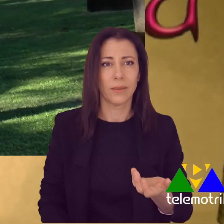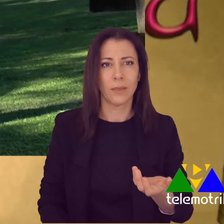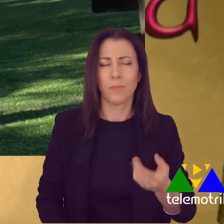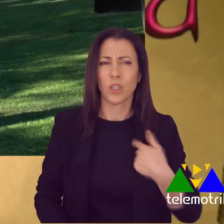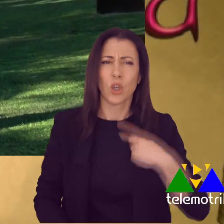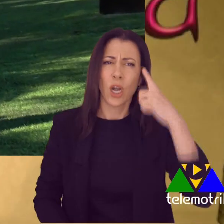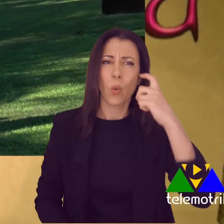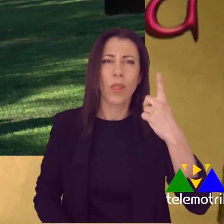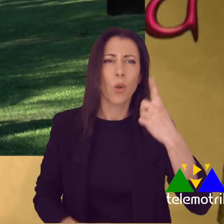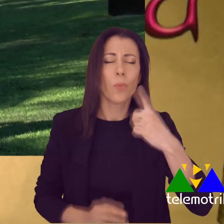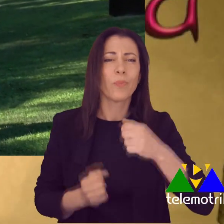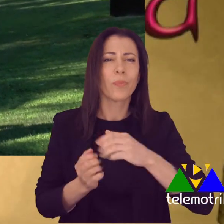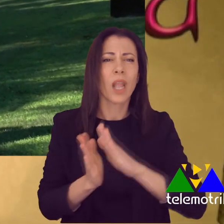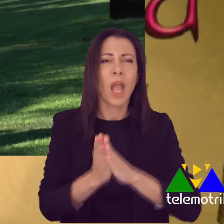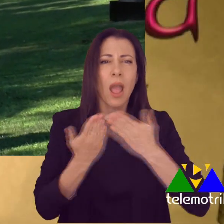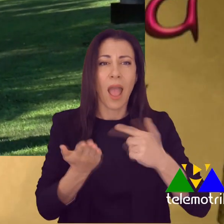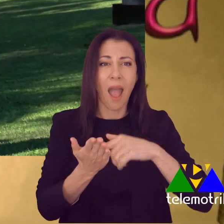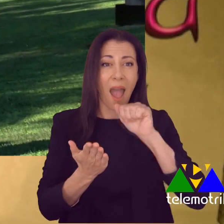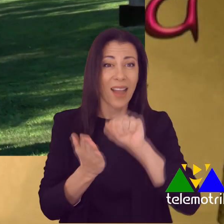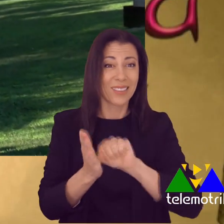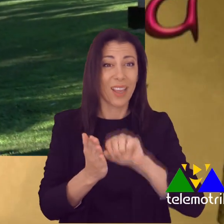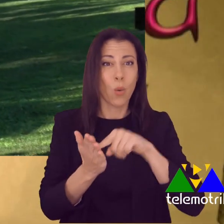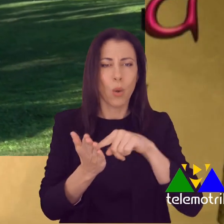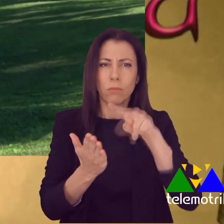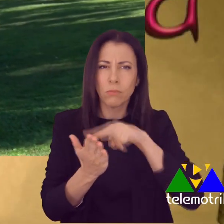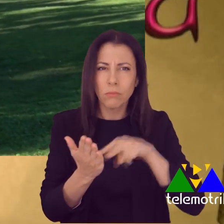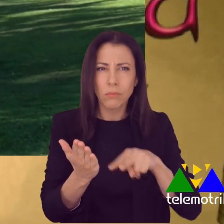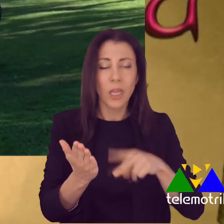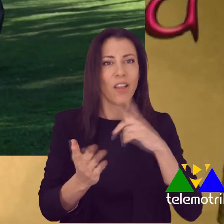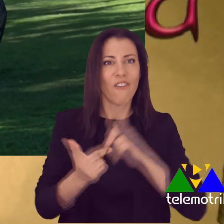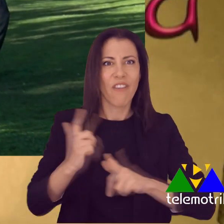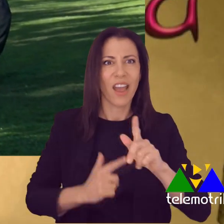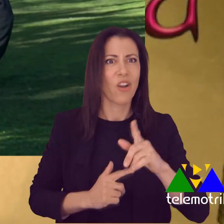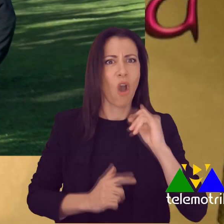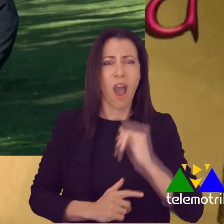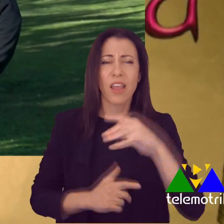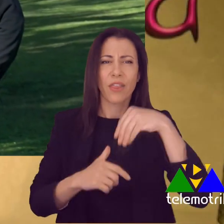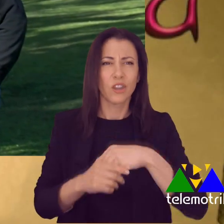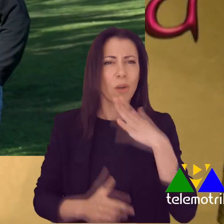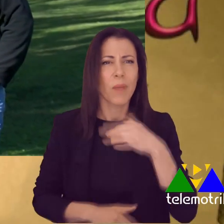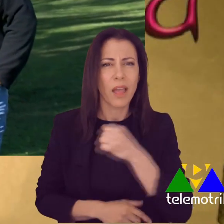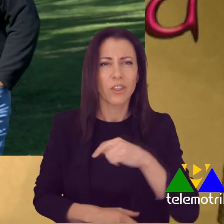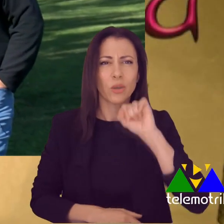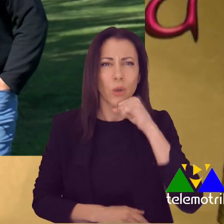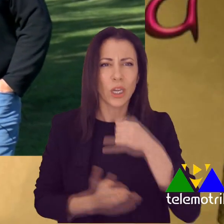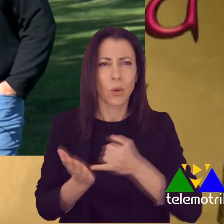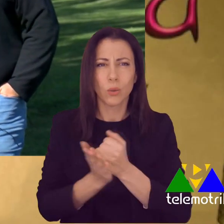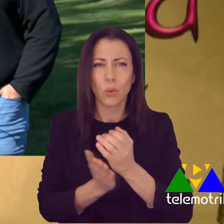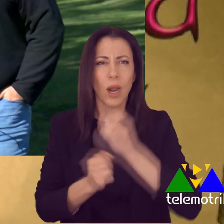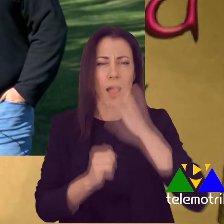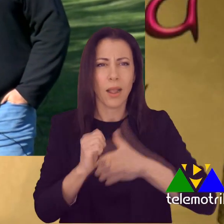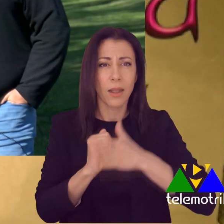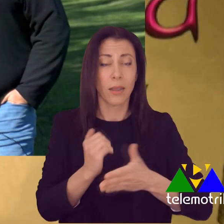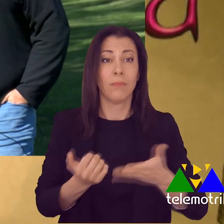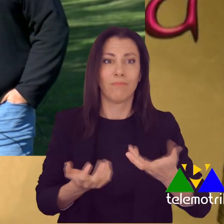me acuerdo de un artículo de viajeros, si llegas a Motril, contempla las maravillas de nuestras playas, nuestra costa, nuestra agricultura, de nuestras cañas. Es